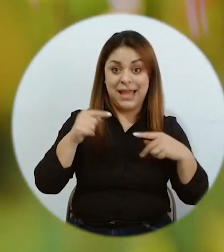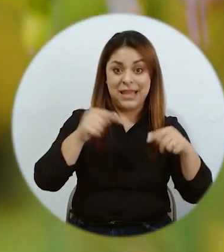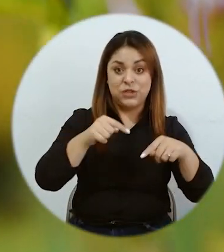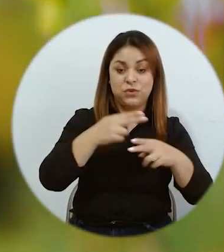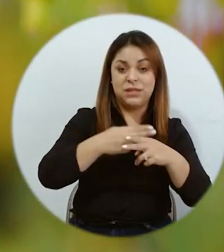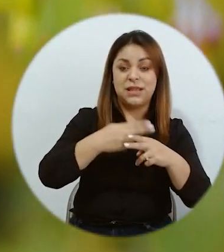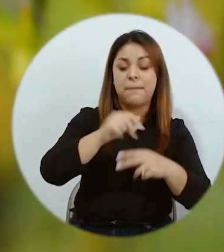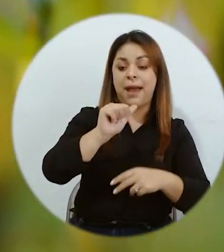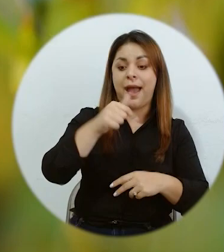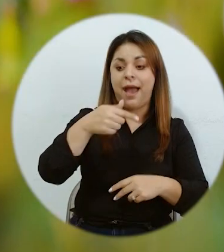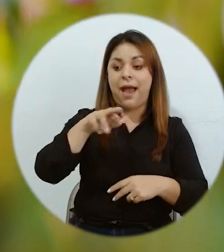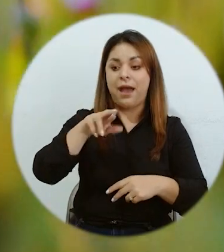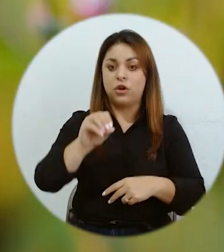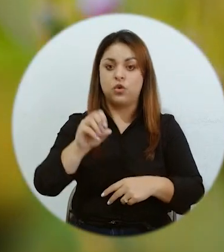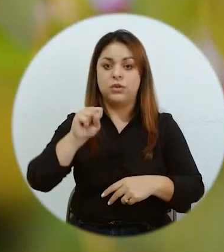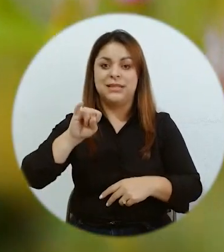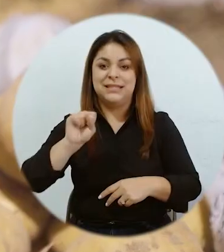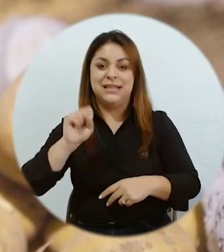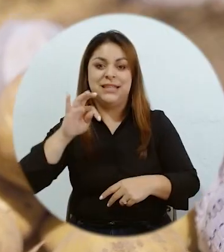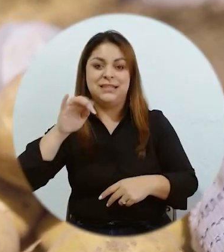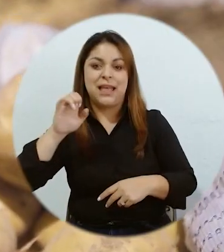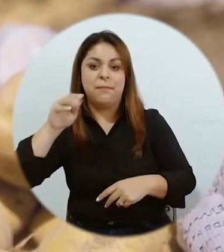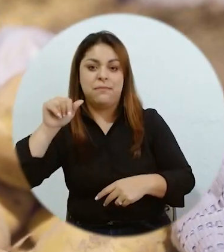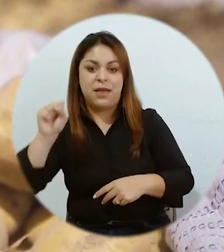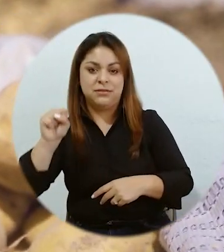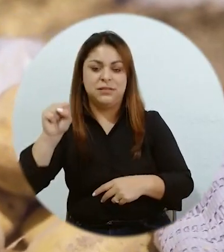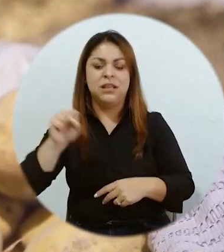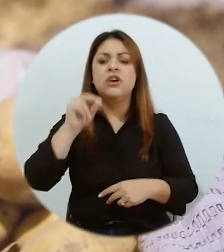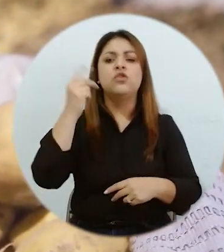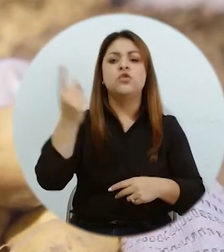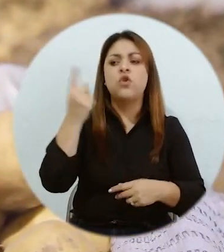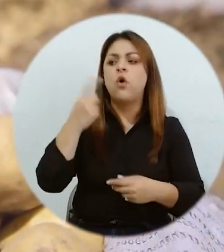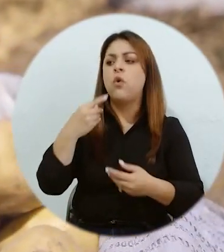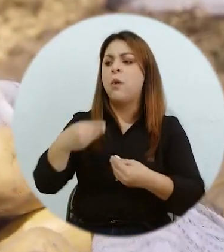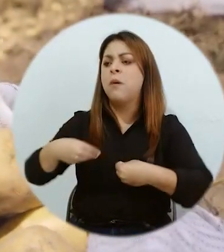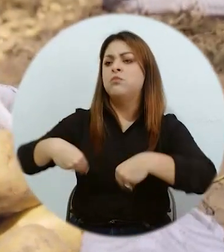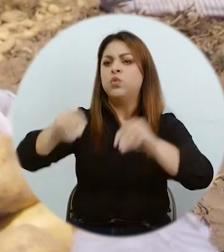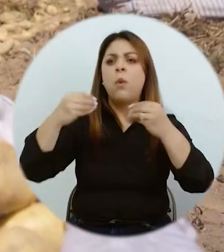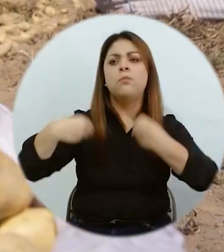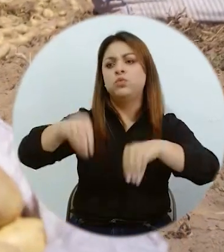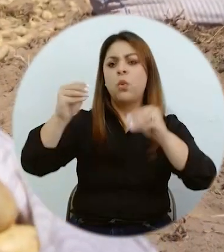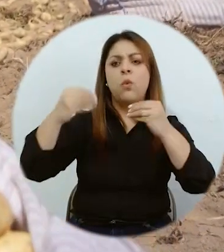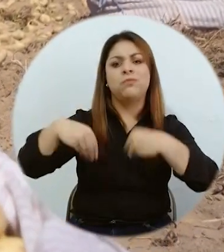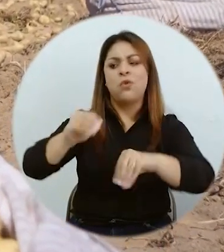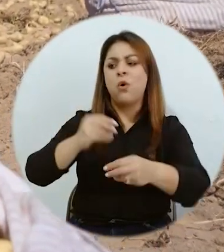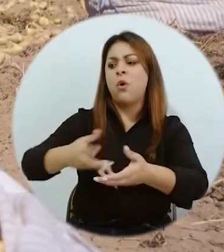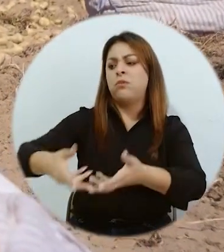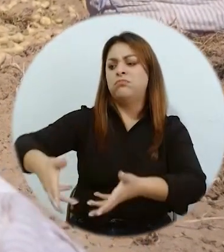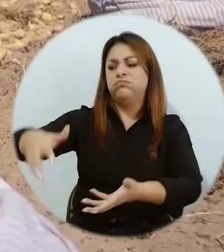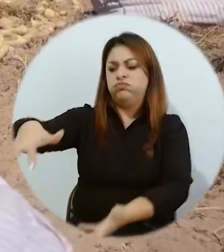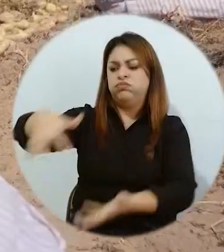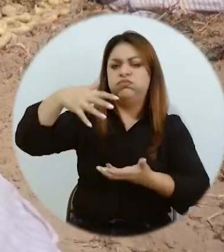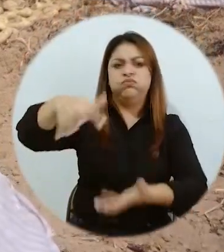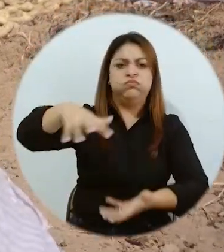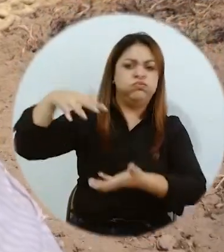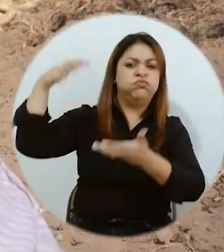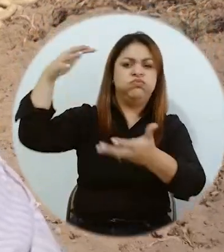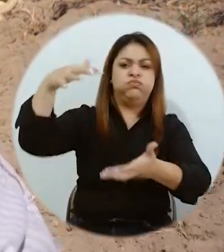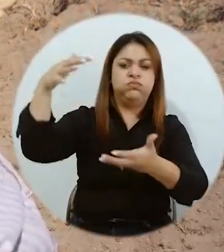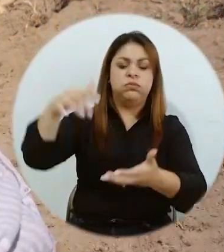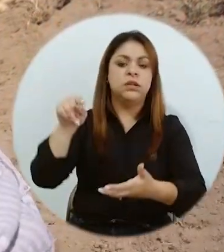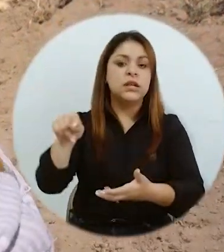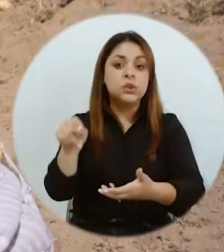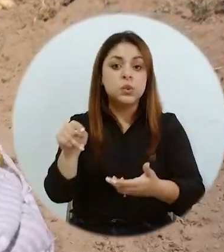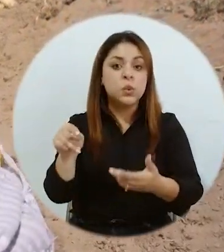nosotros, ¿verdad? Es decir, ecosistemas agrícolas, no nada más áreas de producción o como llaman muchas veces explotaciones agrícolas. Eso es